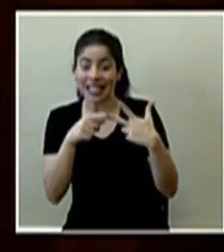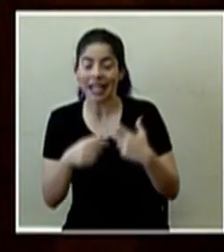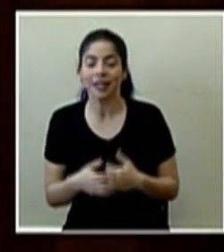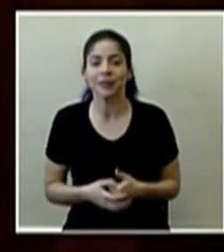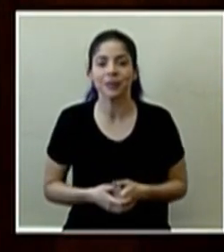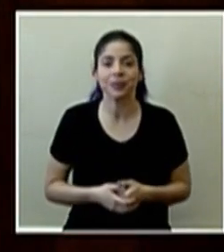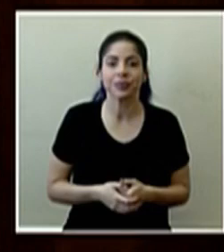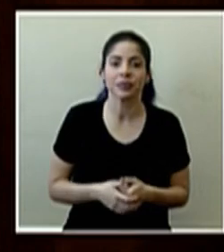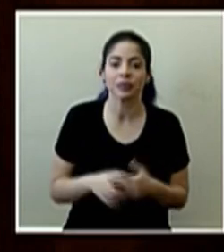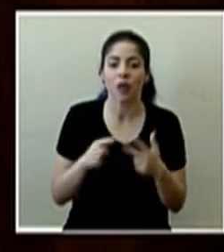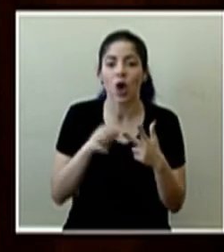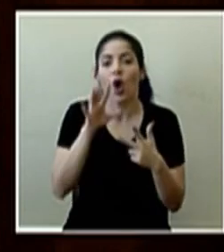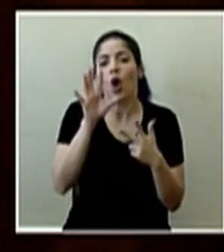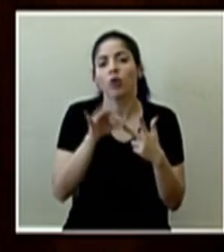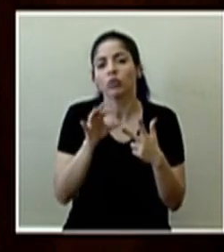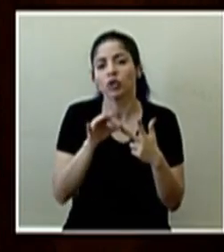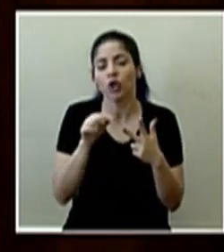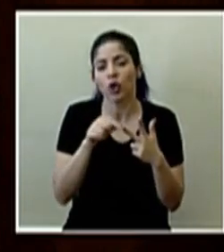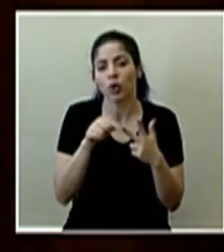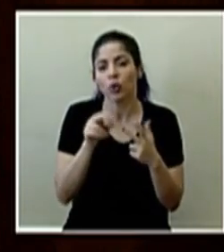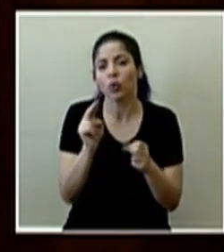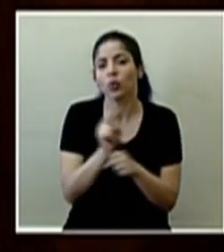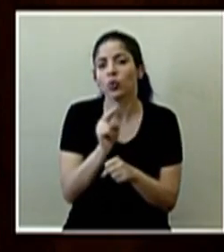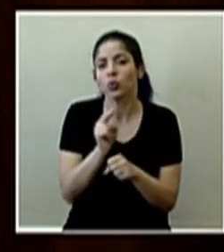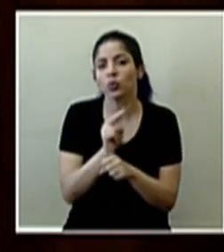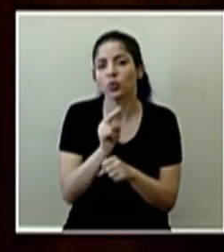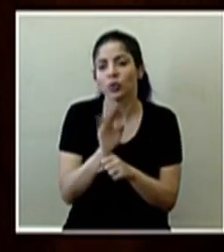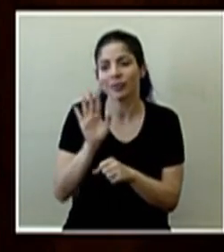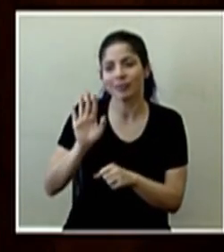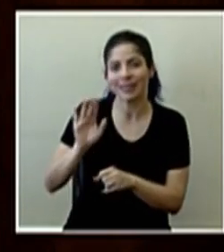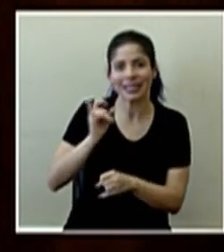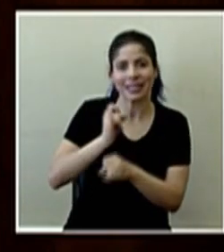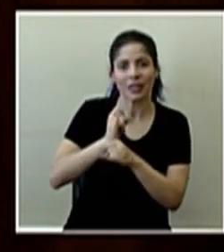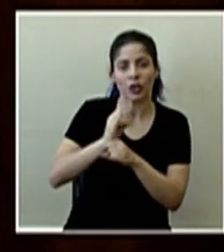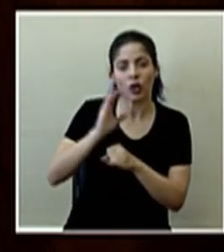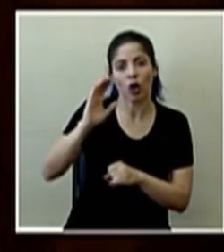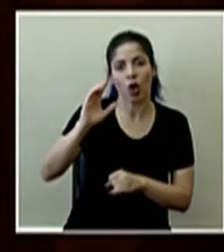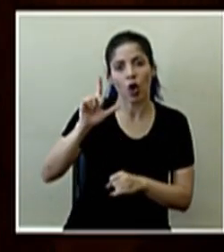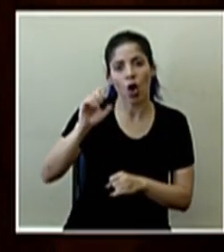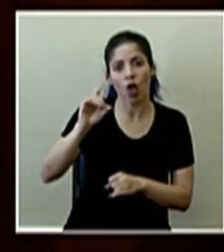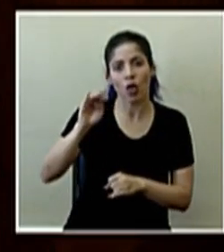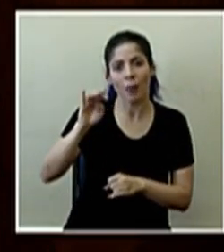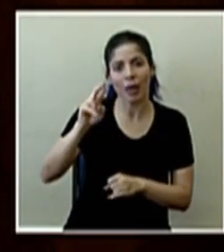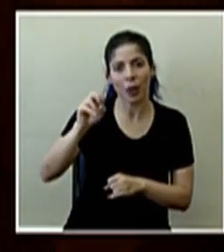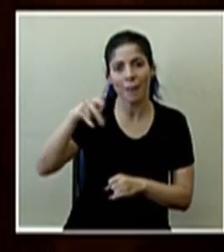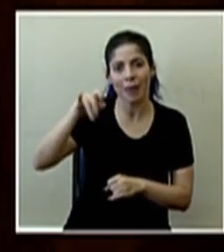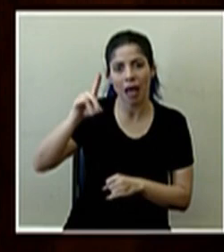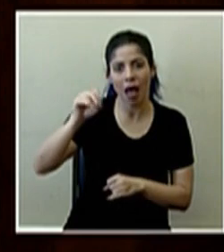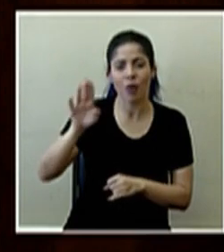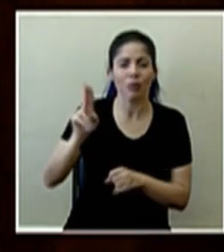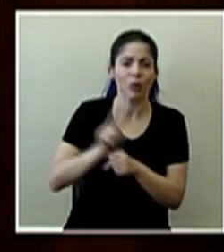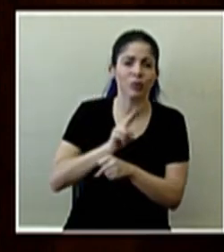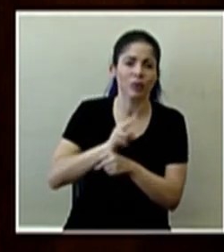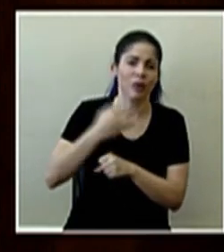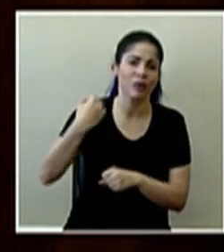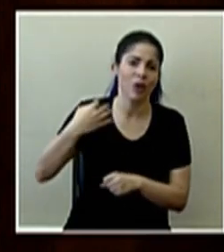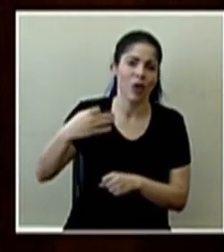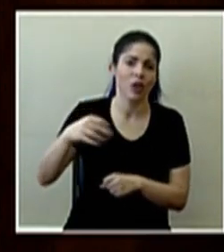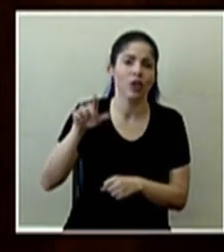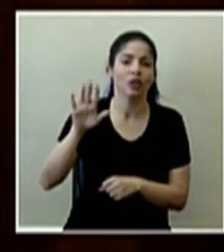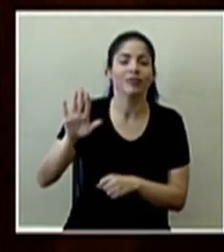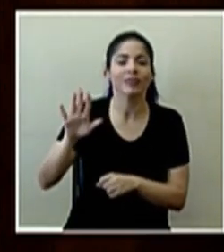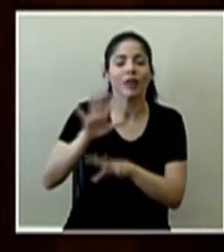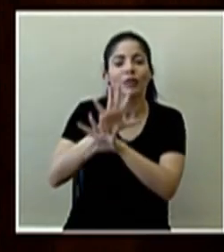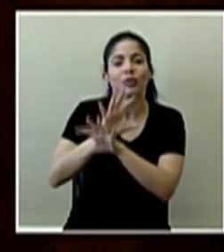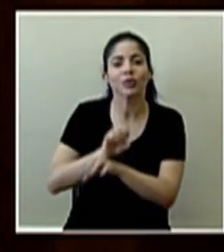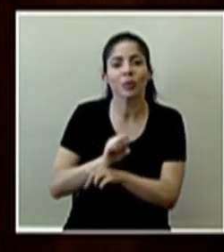la opción que utiliza el Instituto Cloromido Picado todos los días en la generación